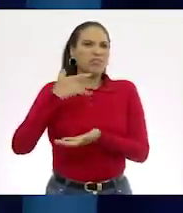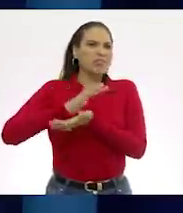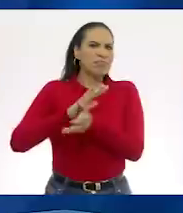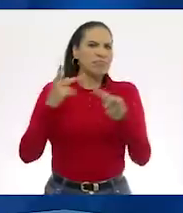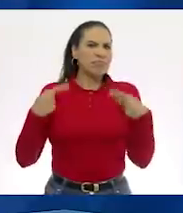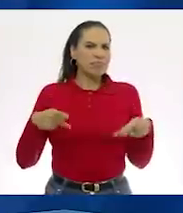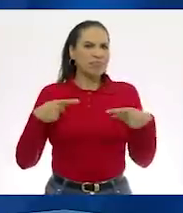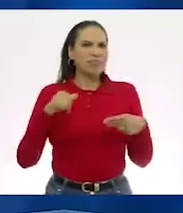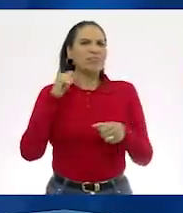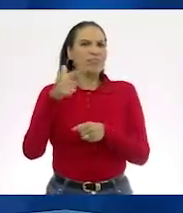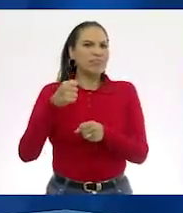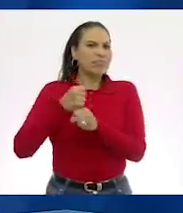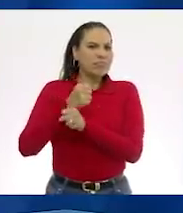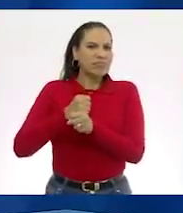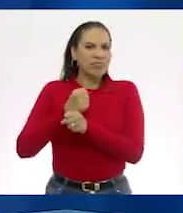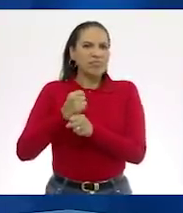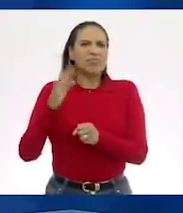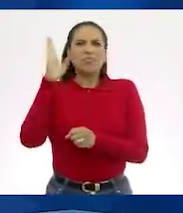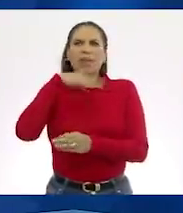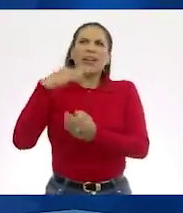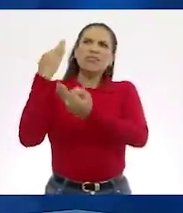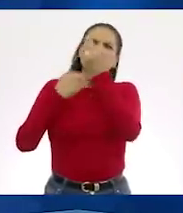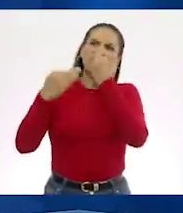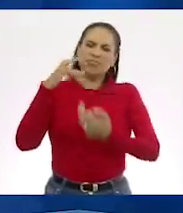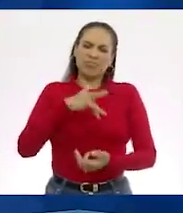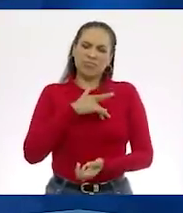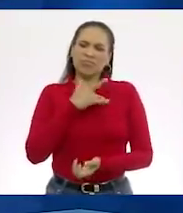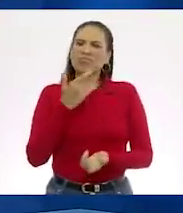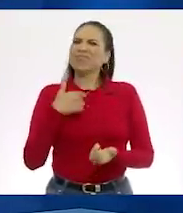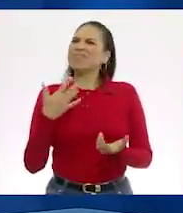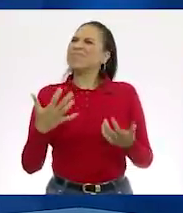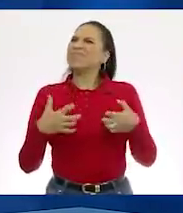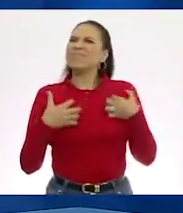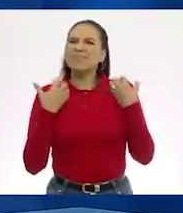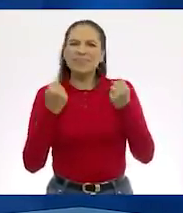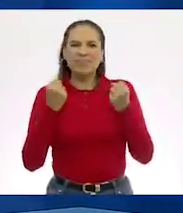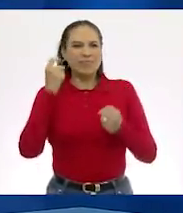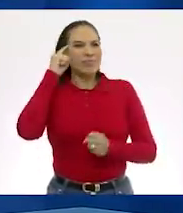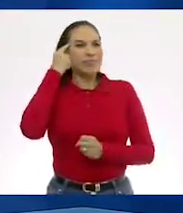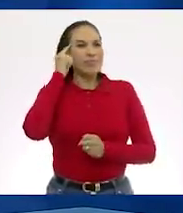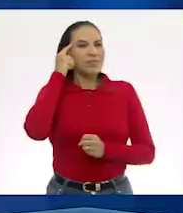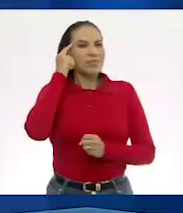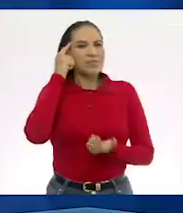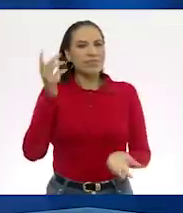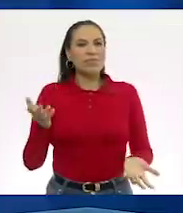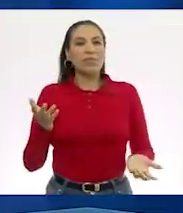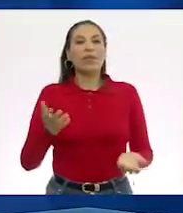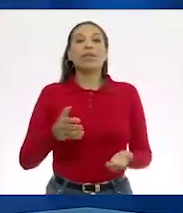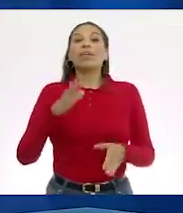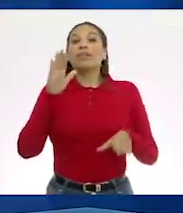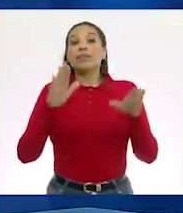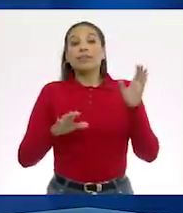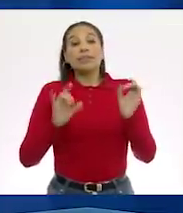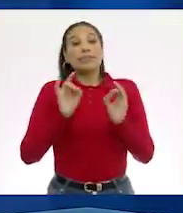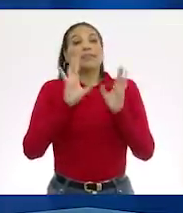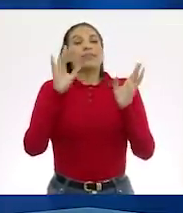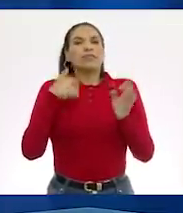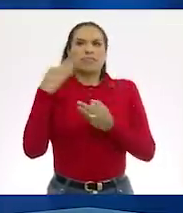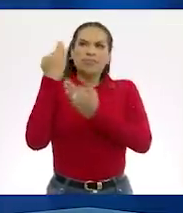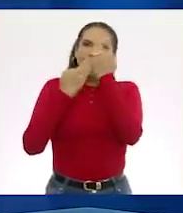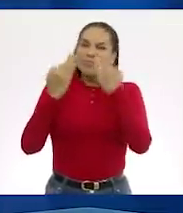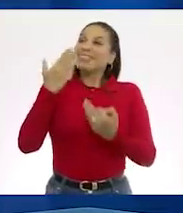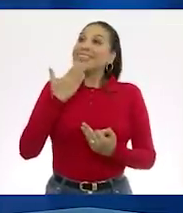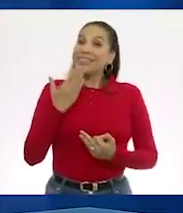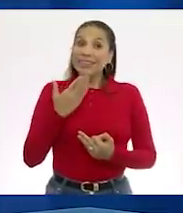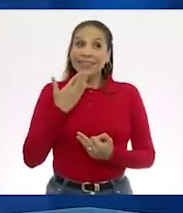mal? Uy, cuando me tratan mal, me siento con mucha impotencia y enojo. En cambio, cuando a mí me tratan